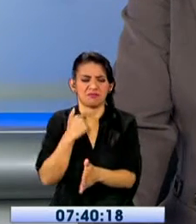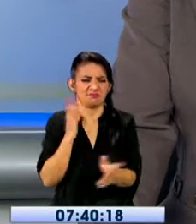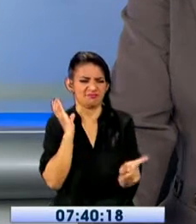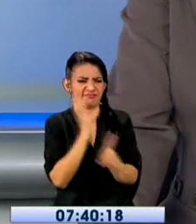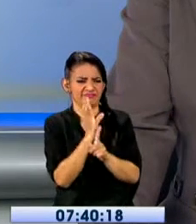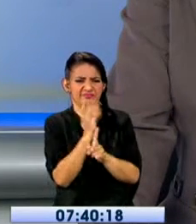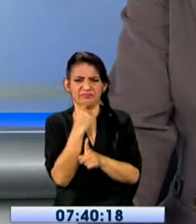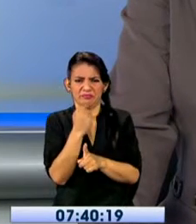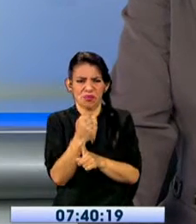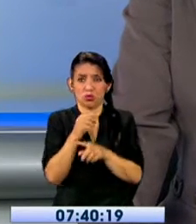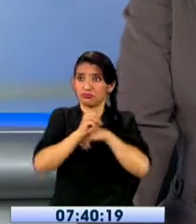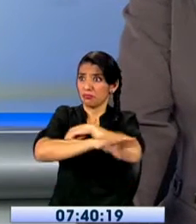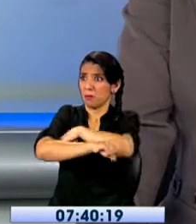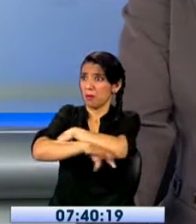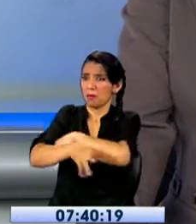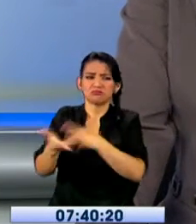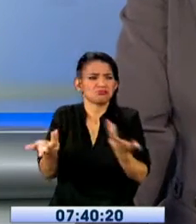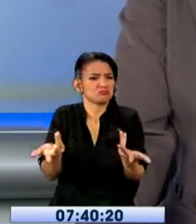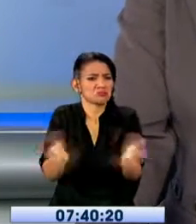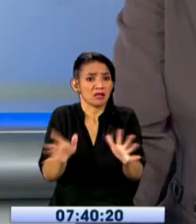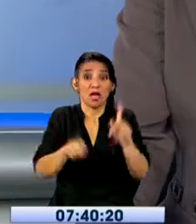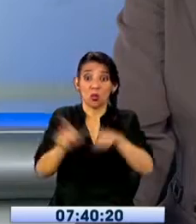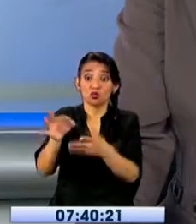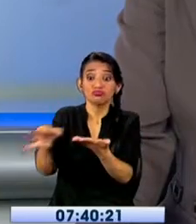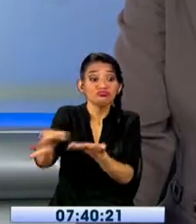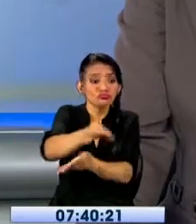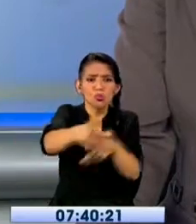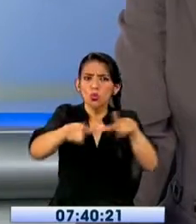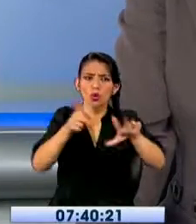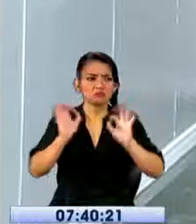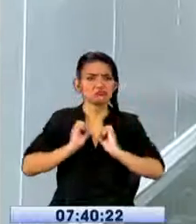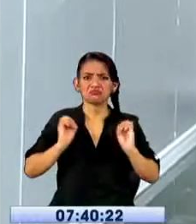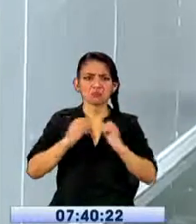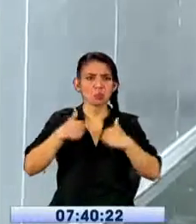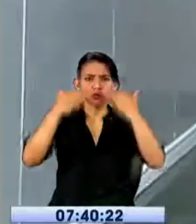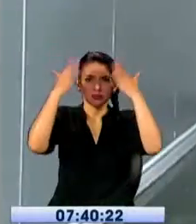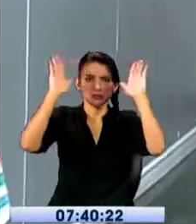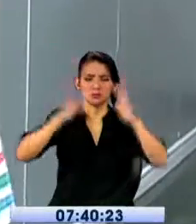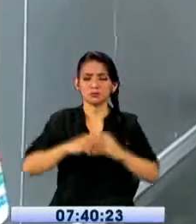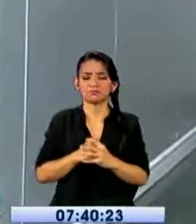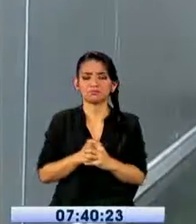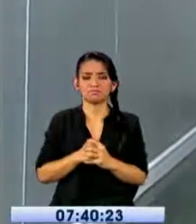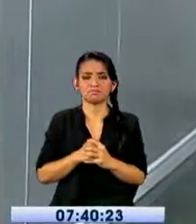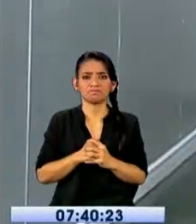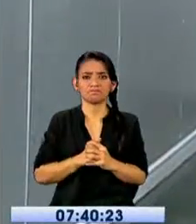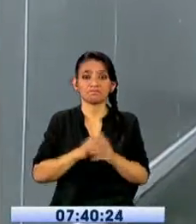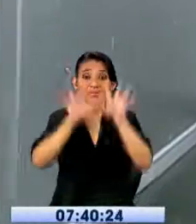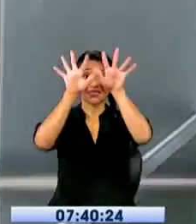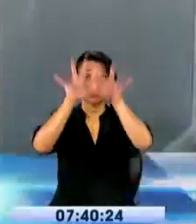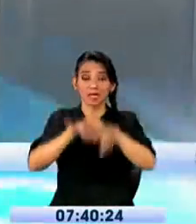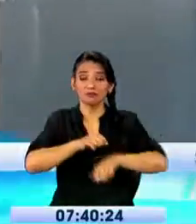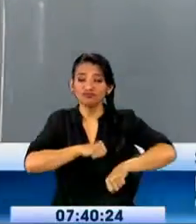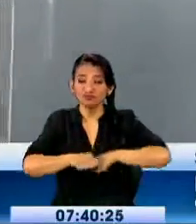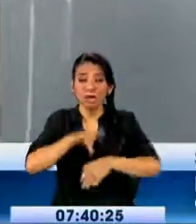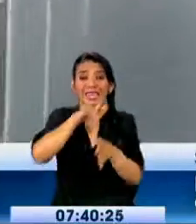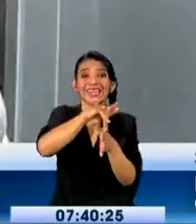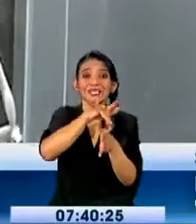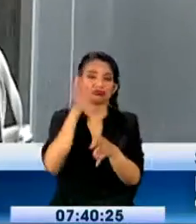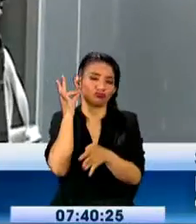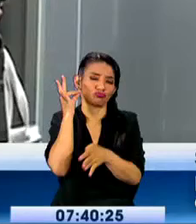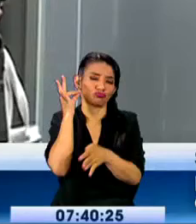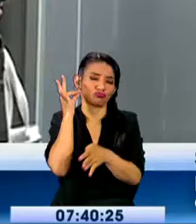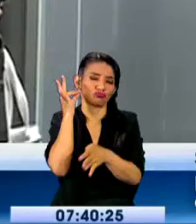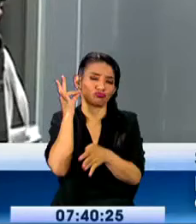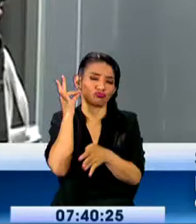no se ha socializado, según ellos, en algunas zonas del país. La secretaria de Gestión de Riesgos, María del Pilar Cornejo,